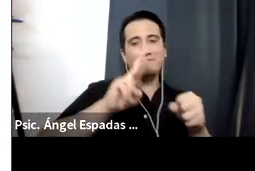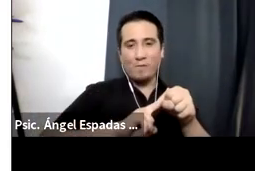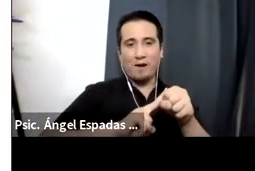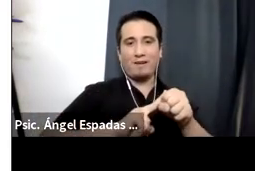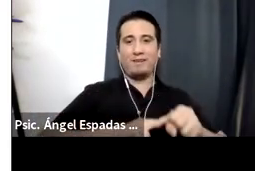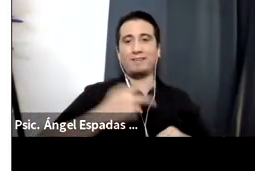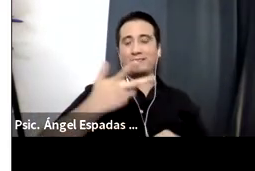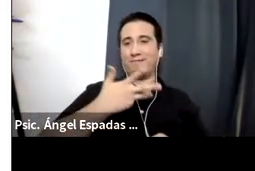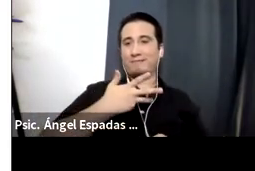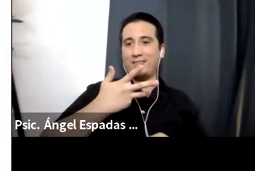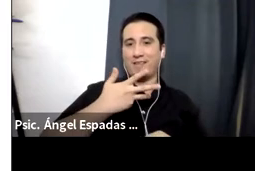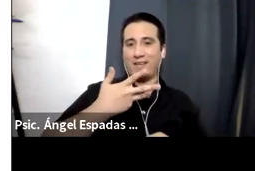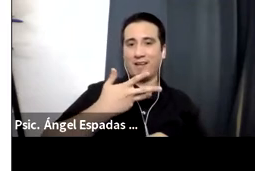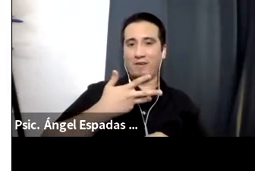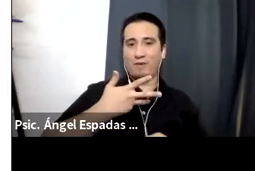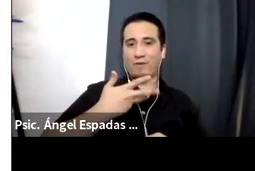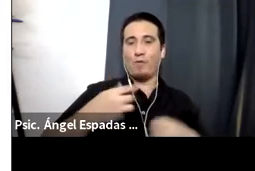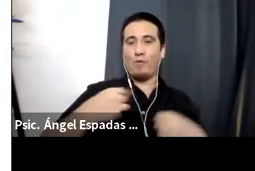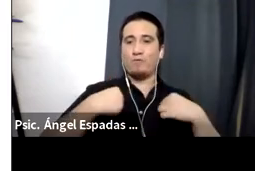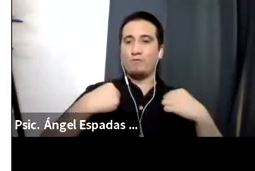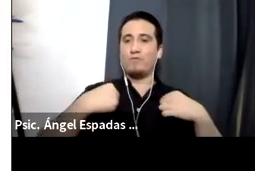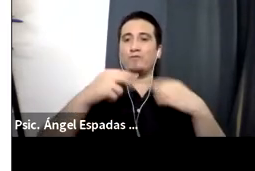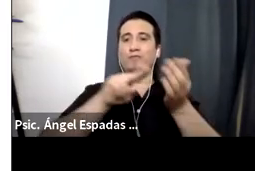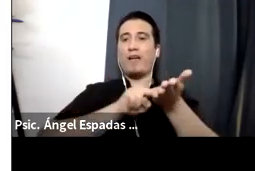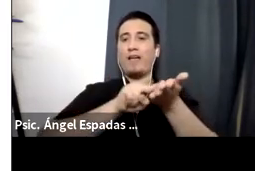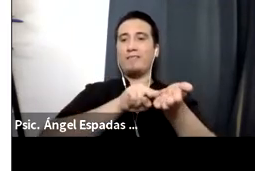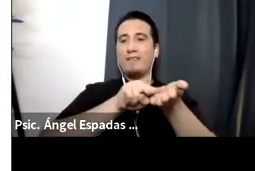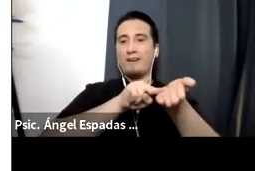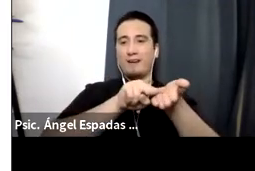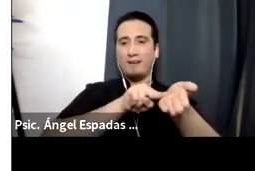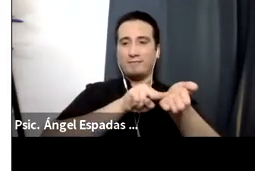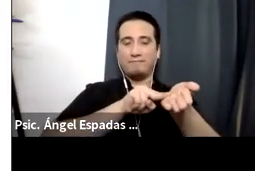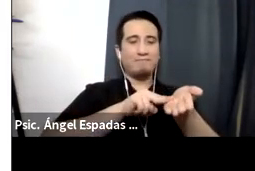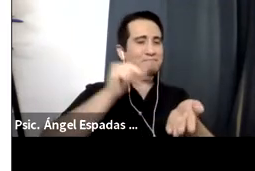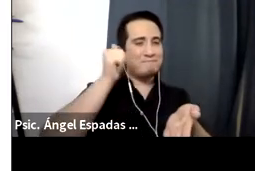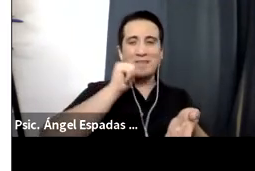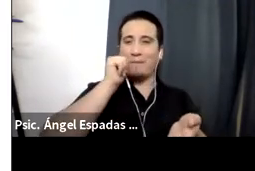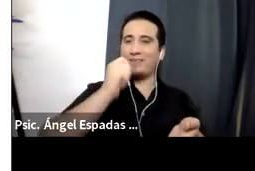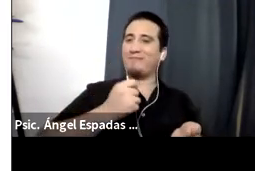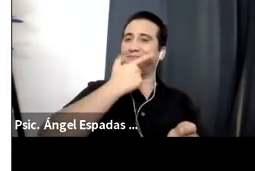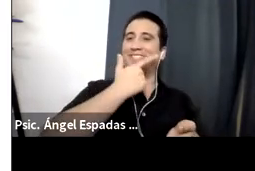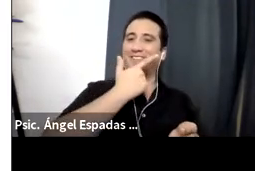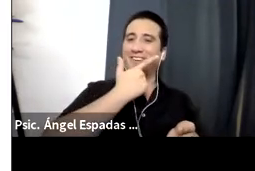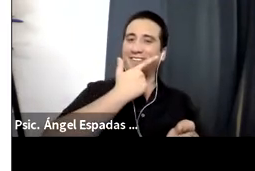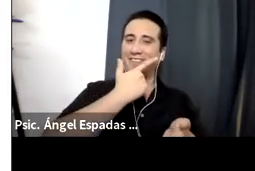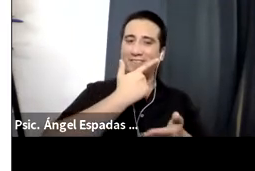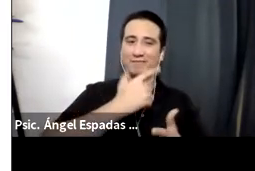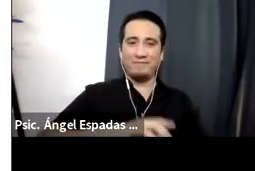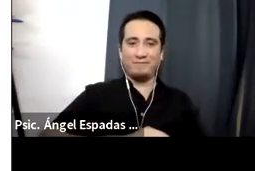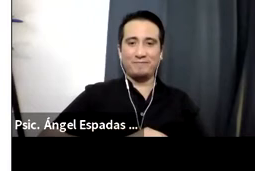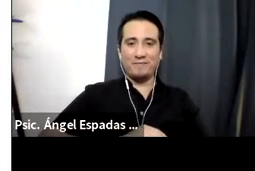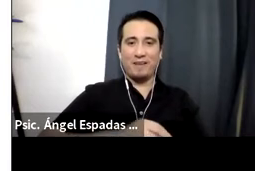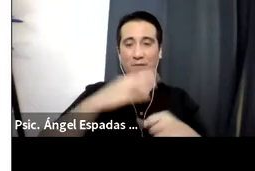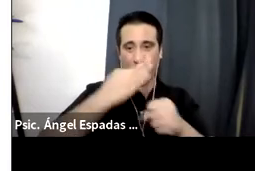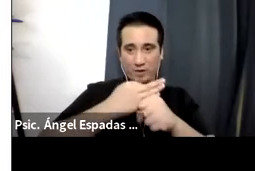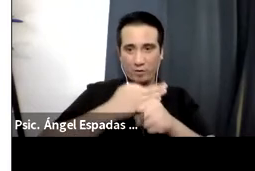Traigo una blusa negra y siempre estoy muy sonriente. Entonces, en la portada